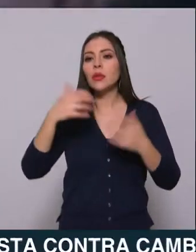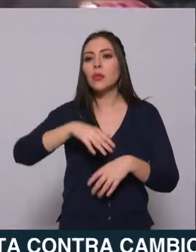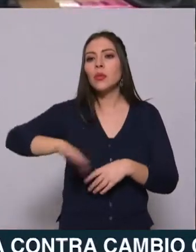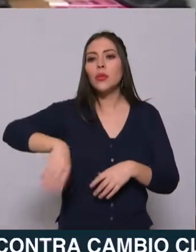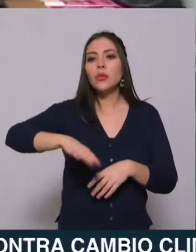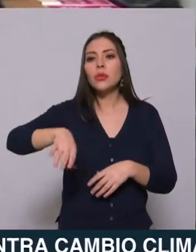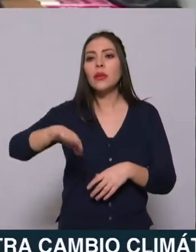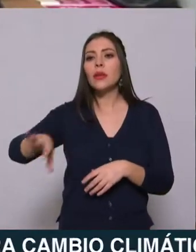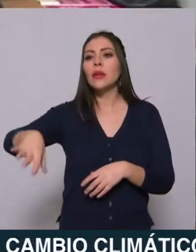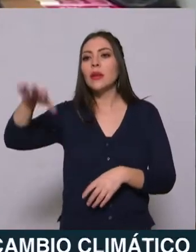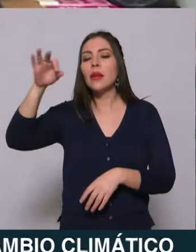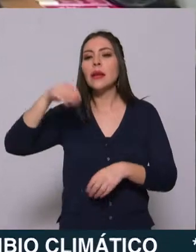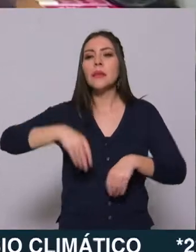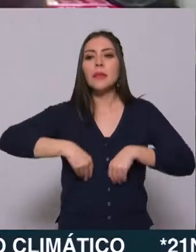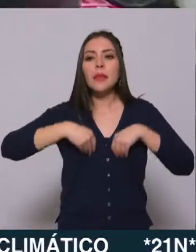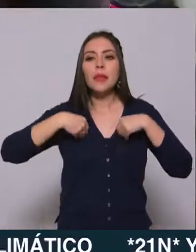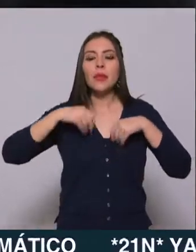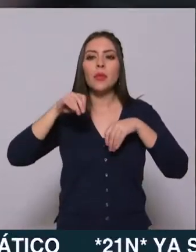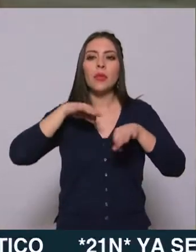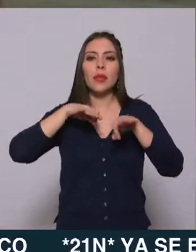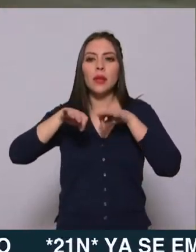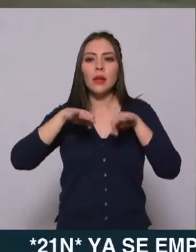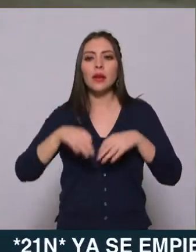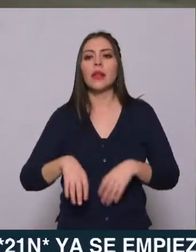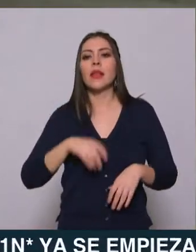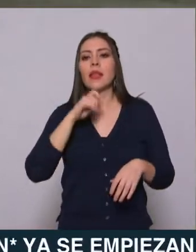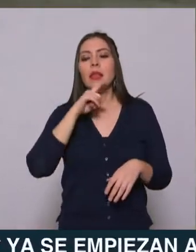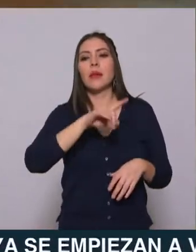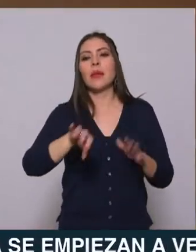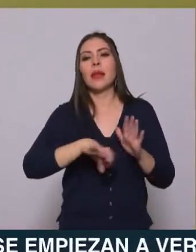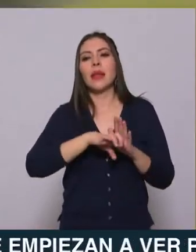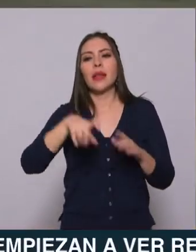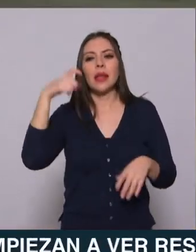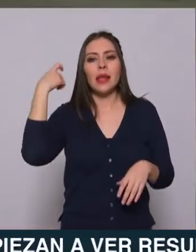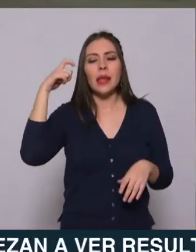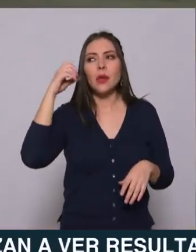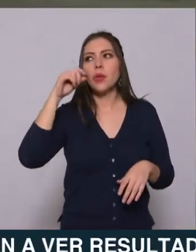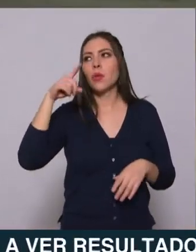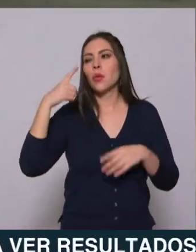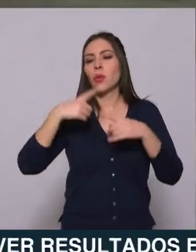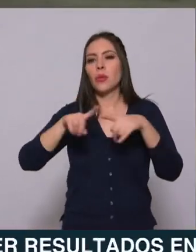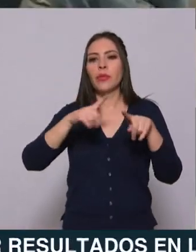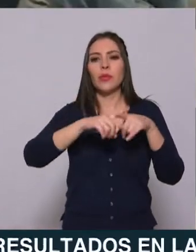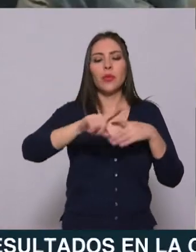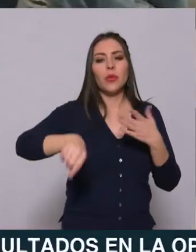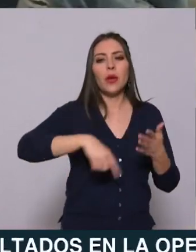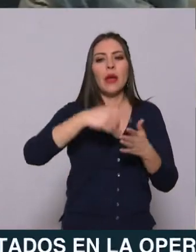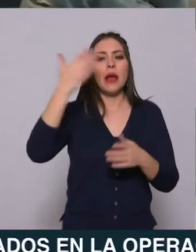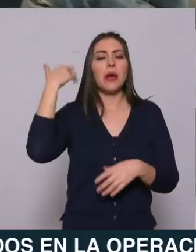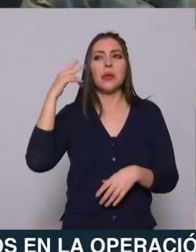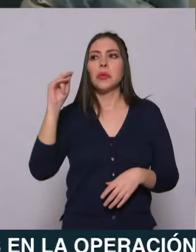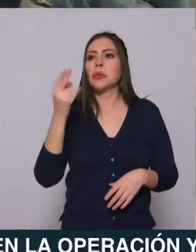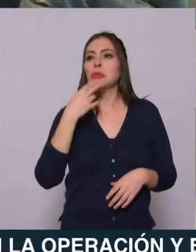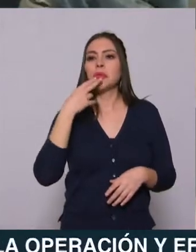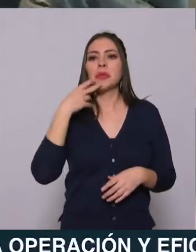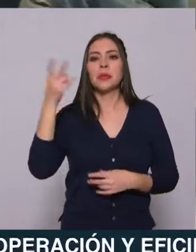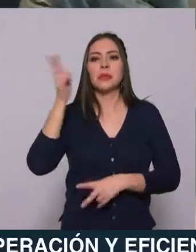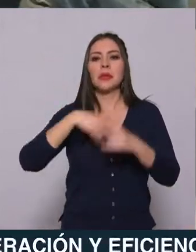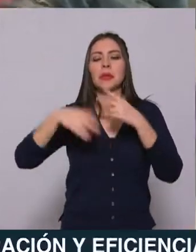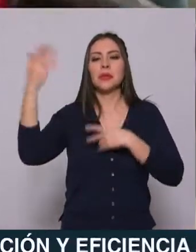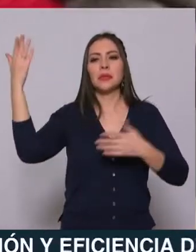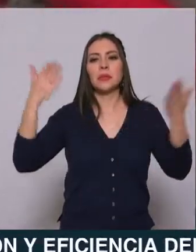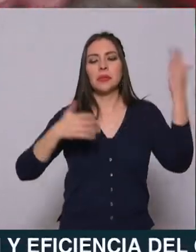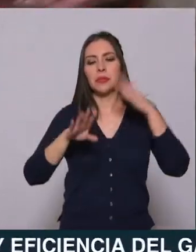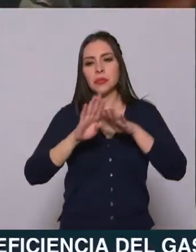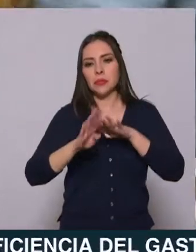encontrar un trabajo, encontrar una vida. Lo vemos también en Querétaro, en diferentes sitios que pues no se usaba que llegaran los migrantes. También